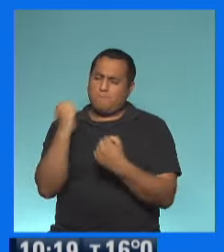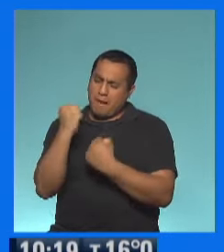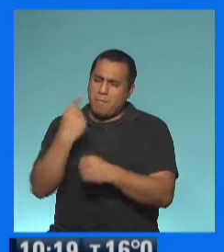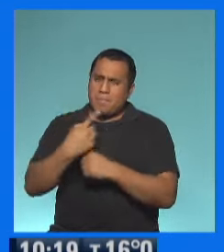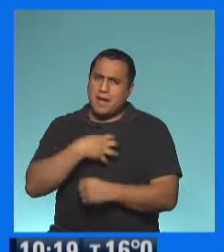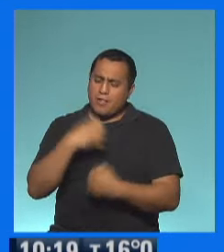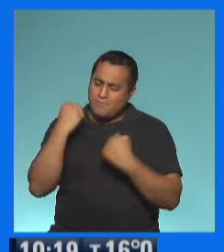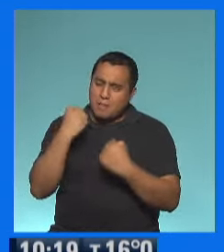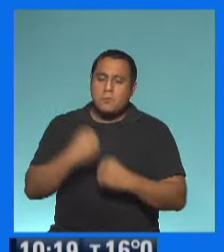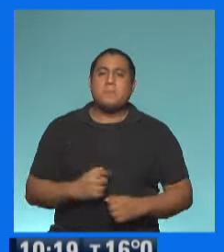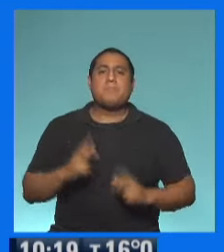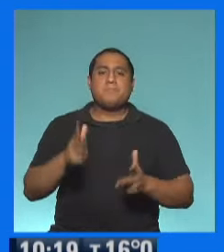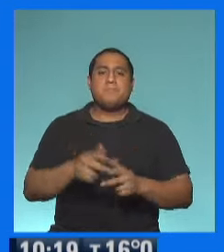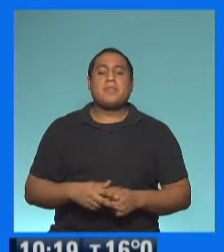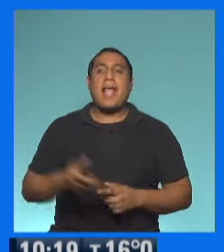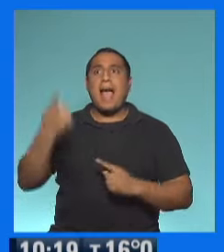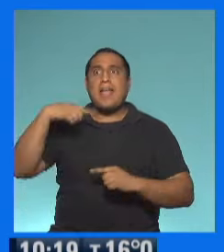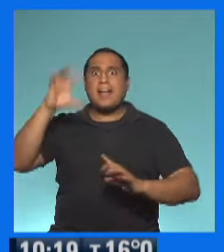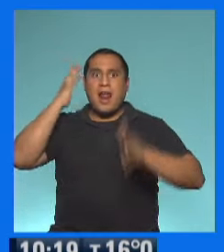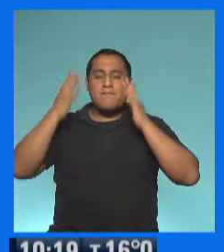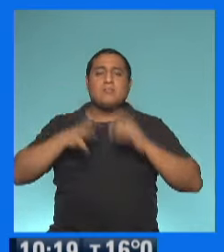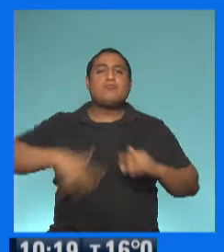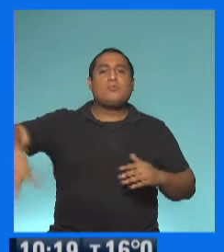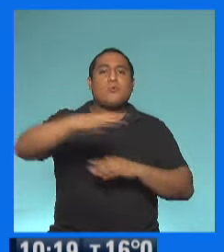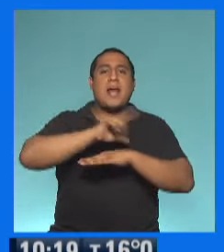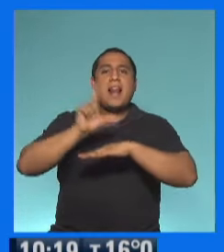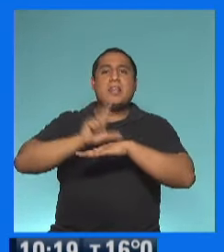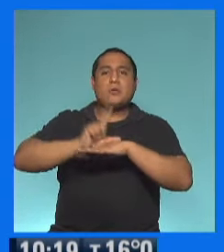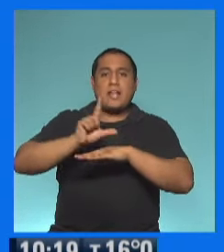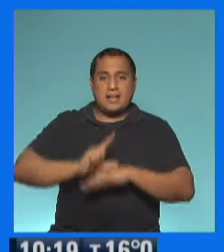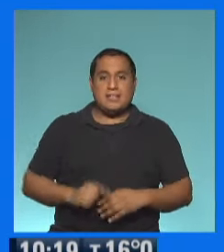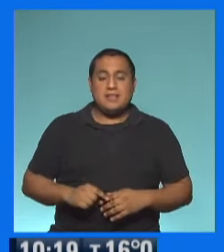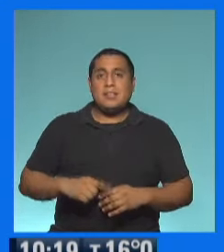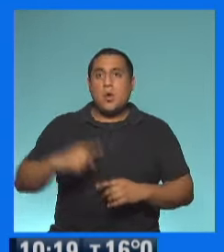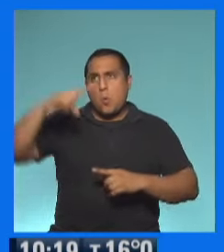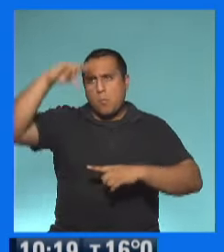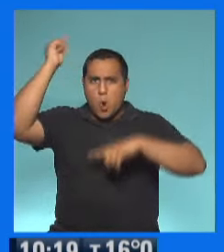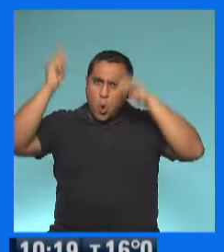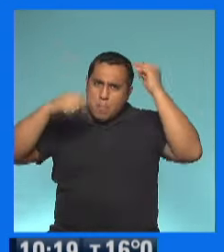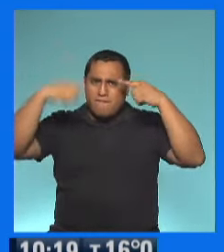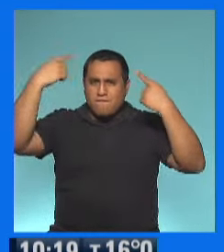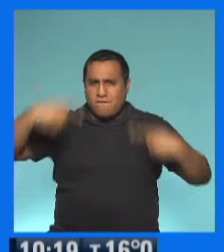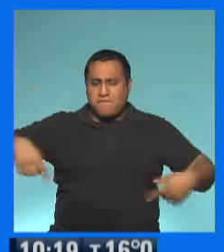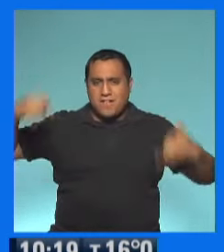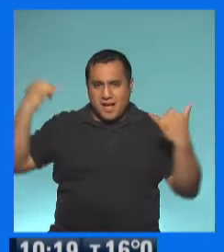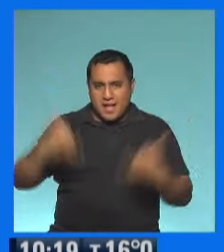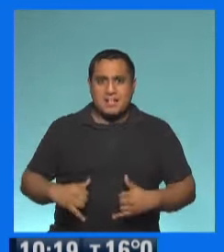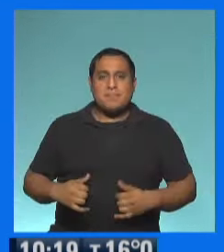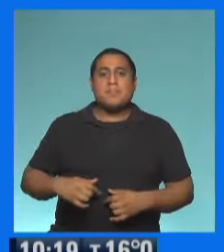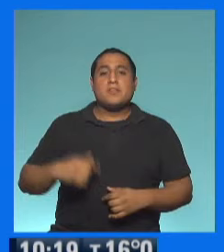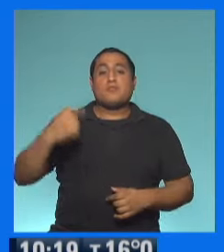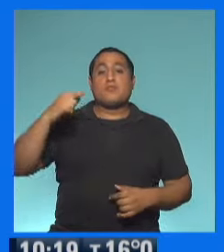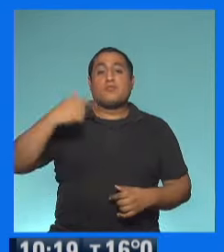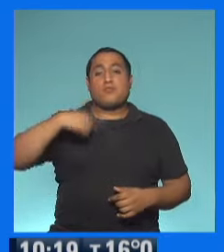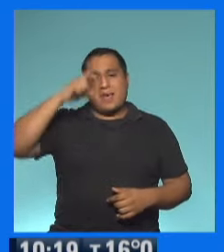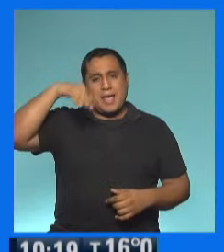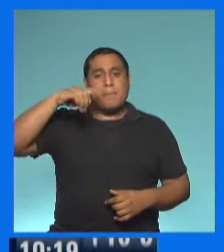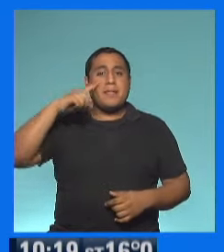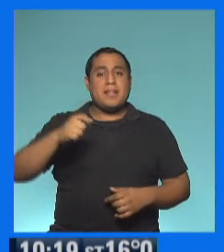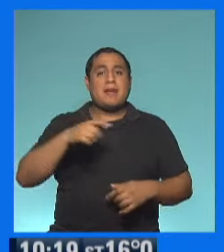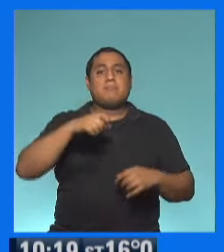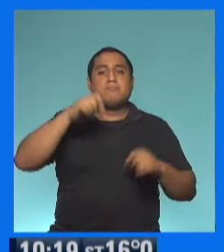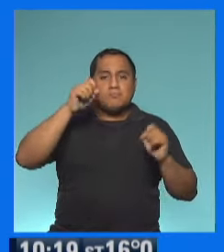estuvimos con el carnaval del litoral. Con todas sus plumas y sus arreglos. Dice, soy Emilia de Lincoln, capital